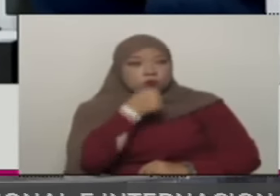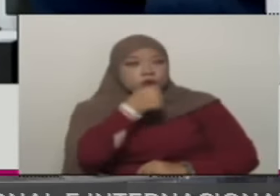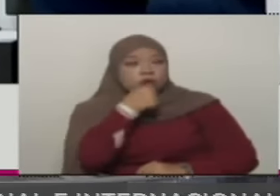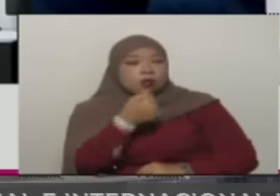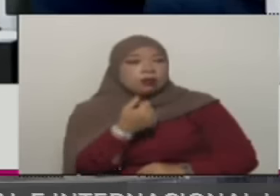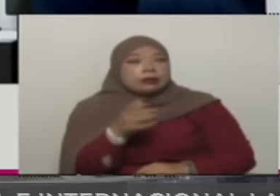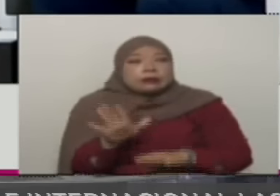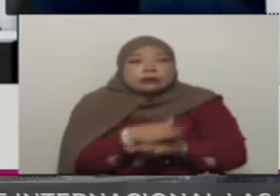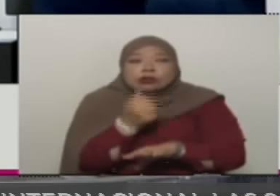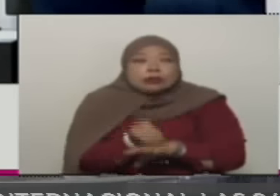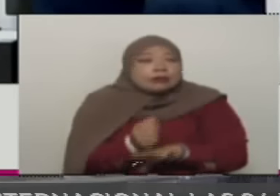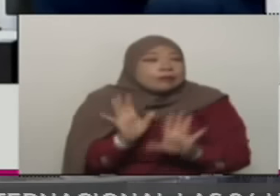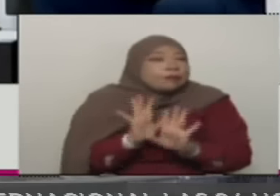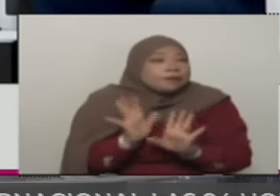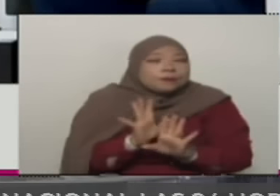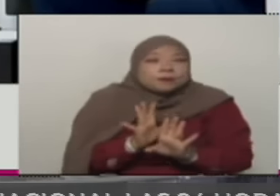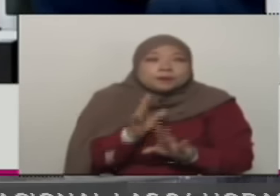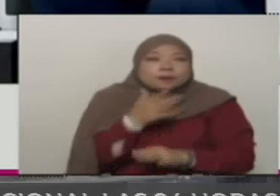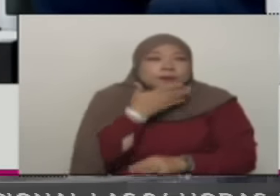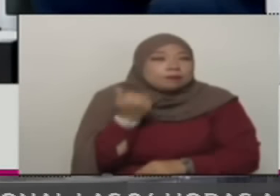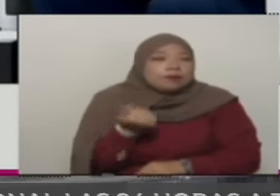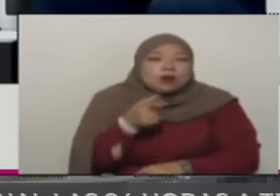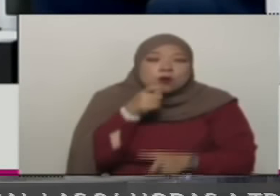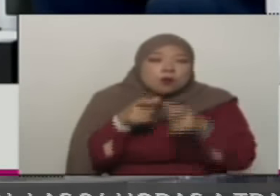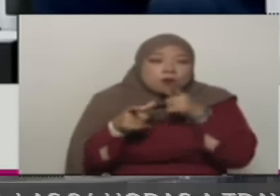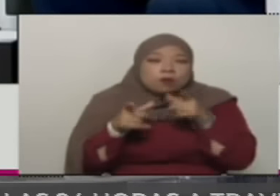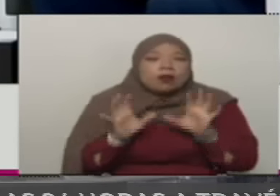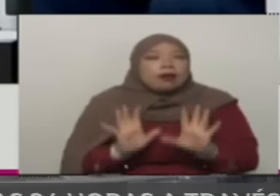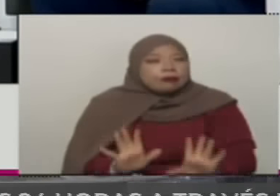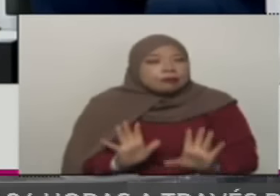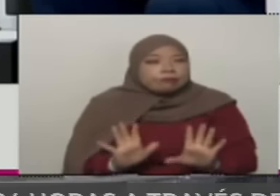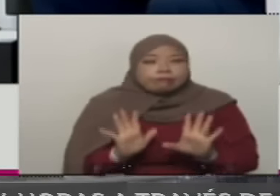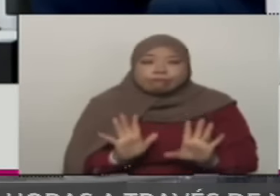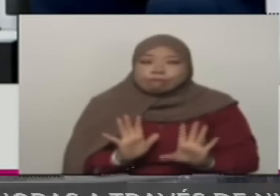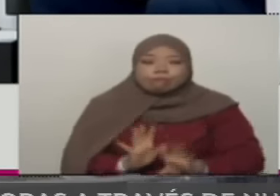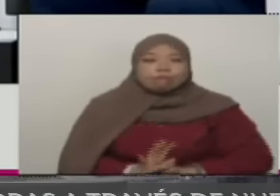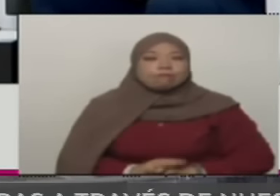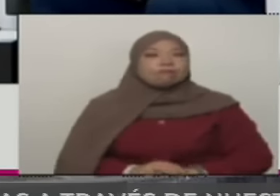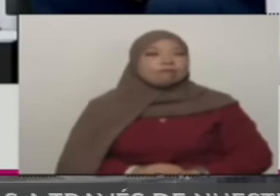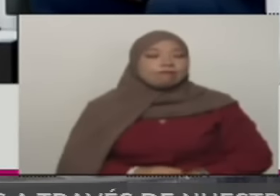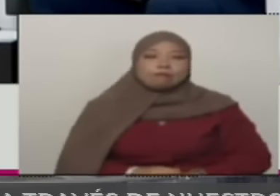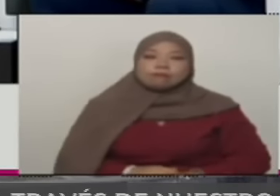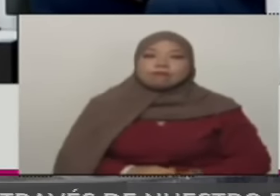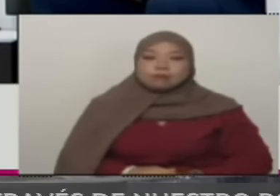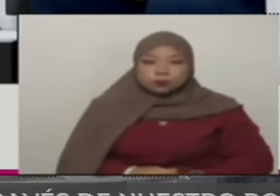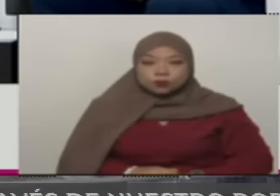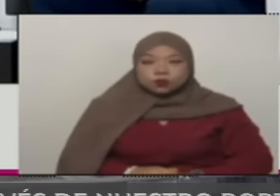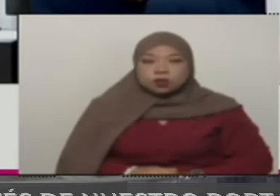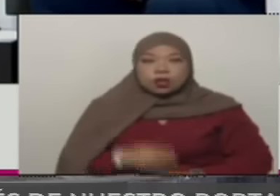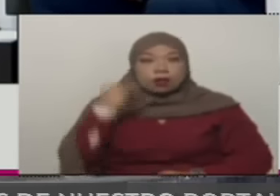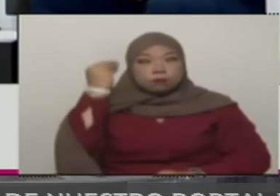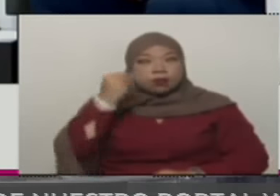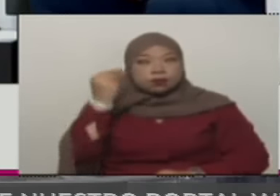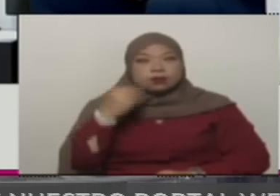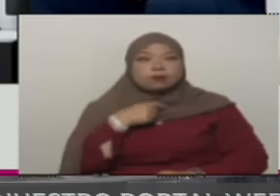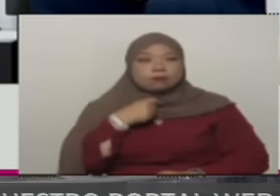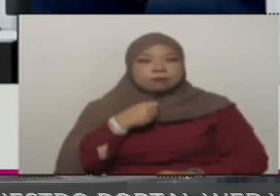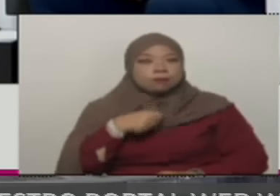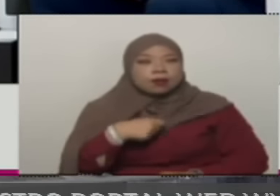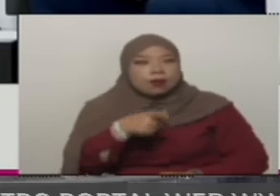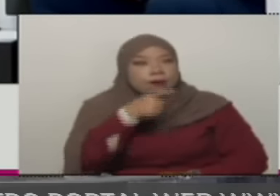inocente. Muy bien. Pero efectivamente y evidentemente causa mucha pregunta, pero